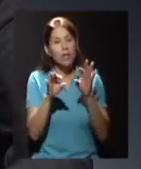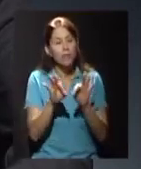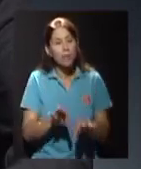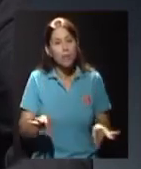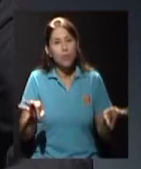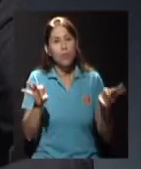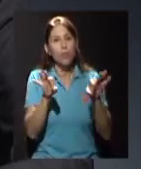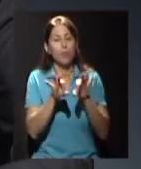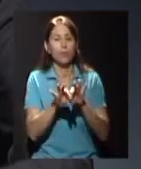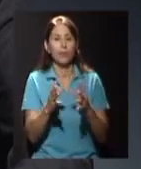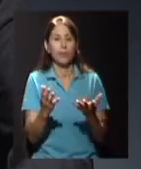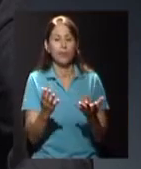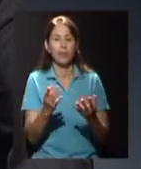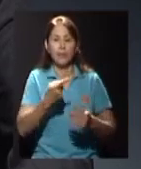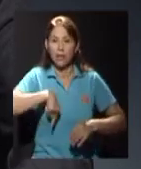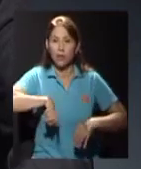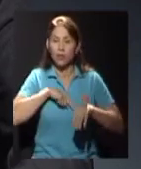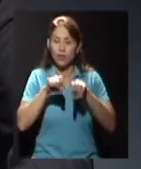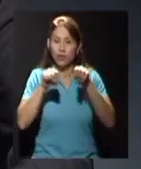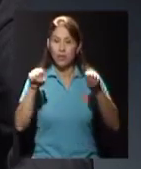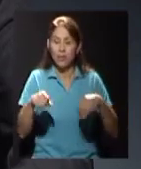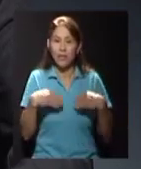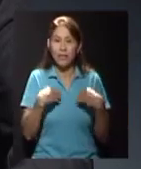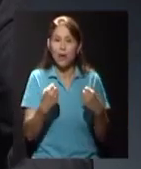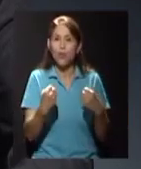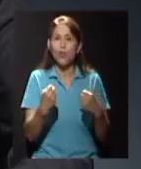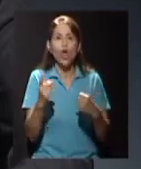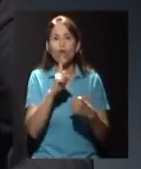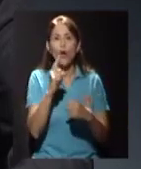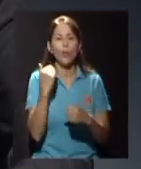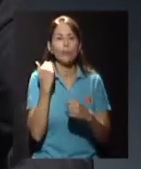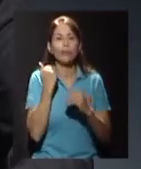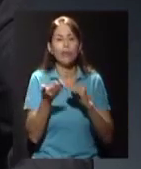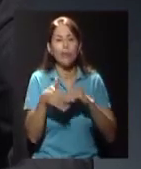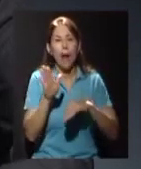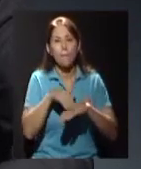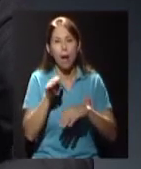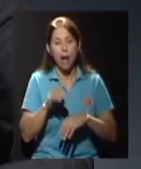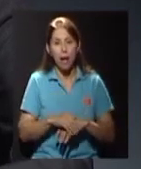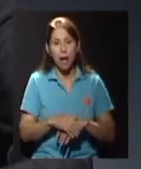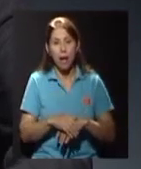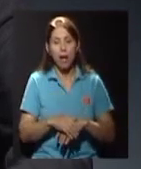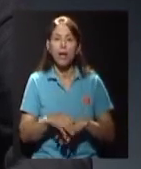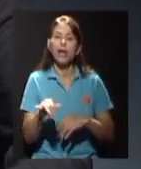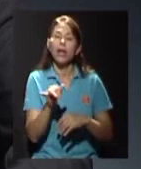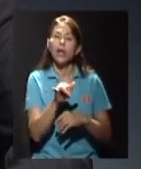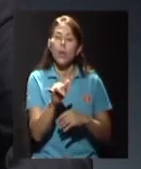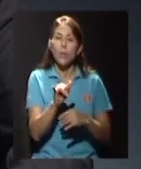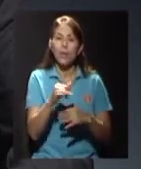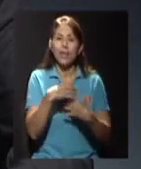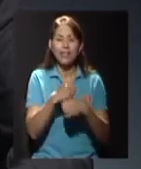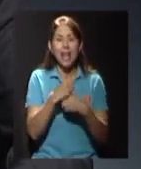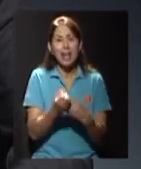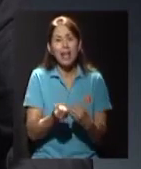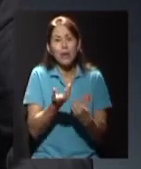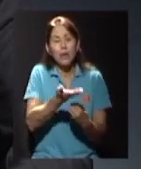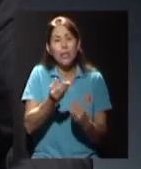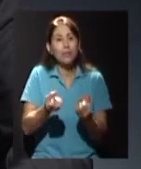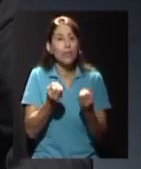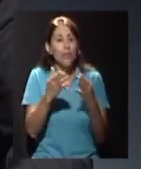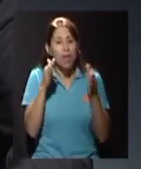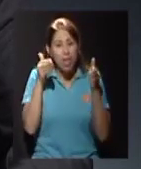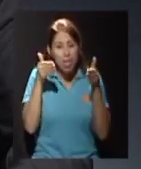caer que nuestro sistema de salud no caiga en la trampa de una judicialización extrema de